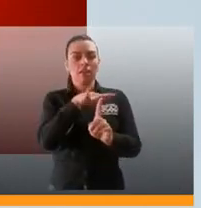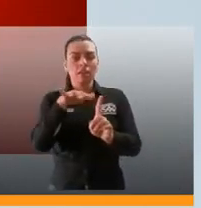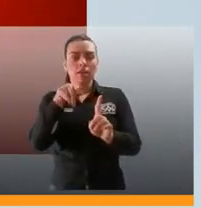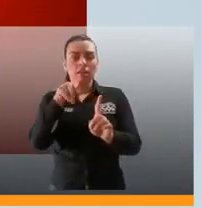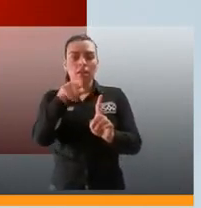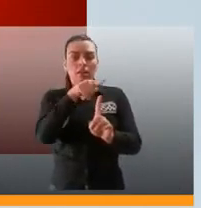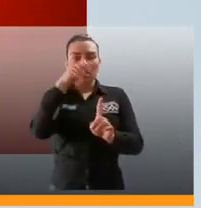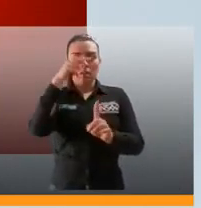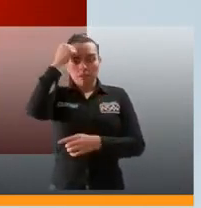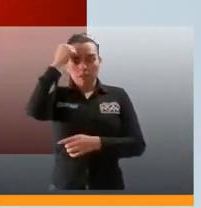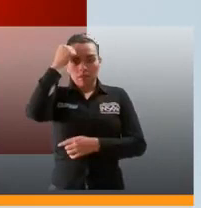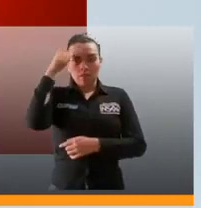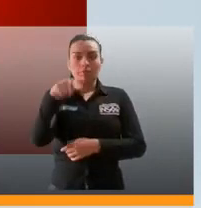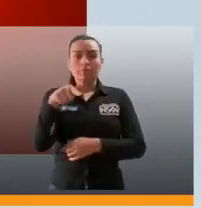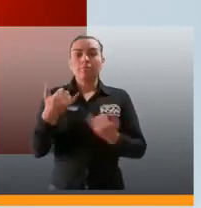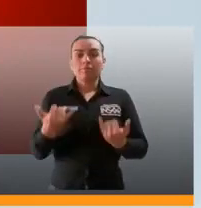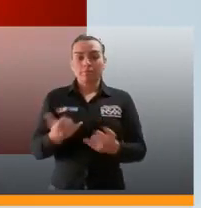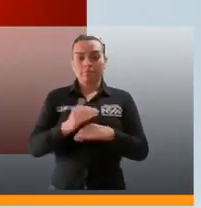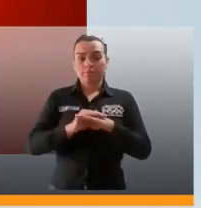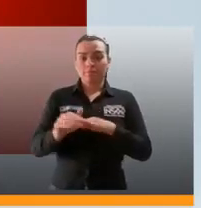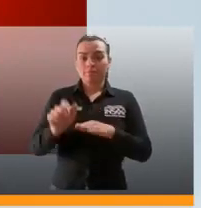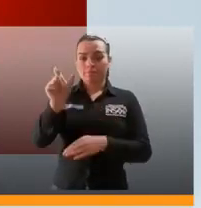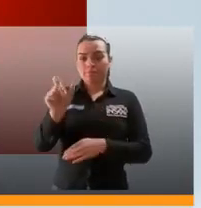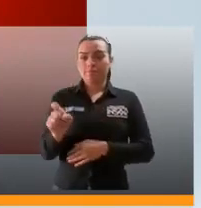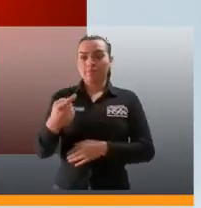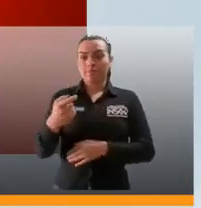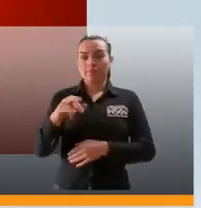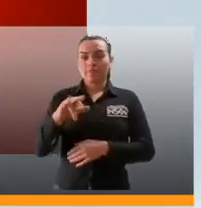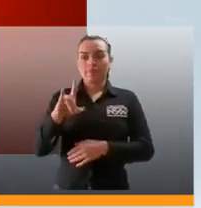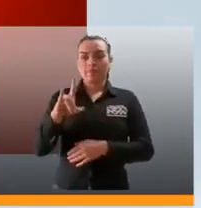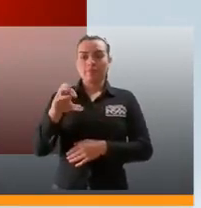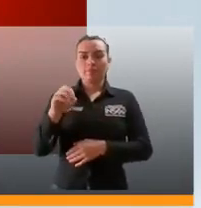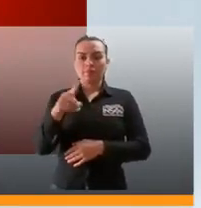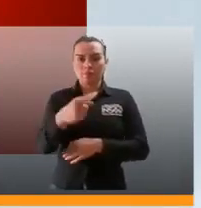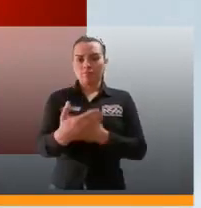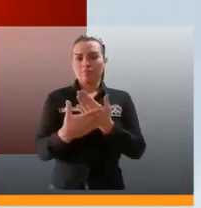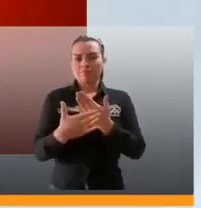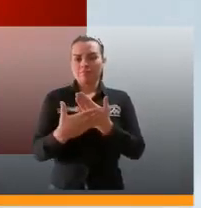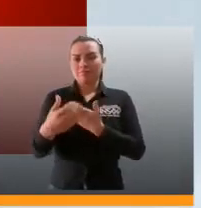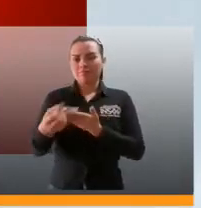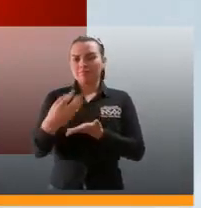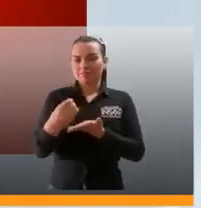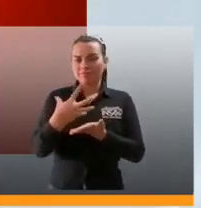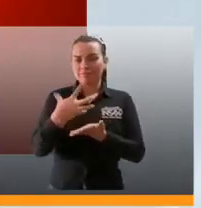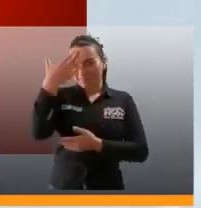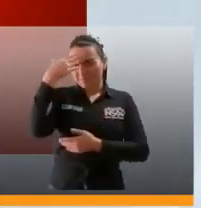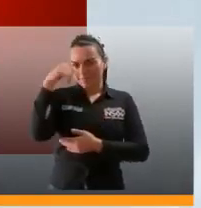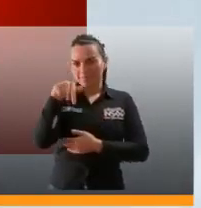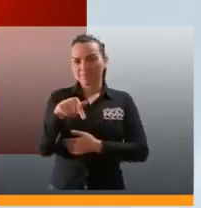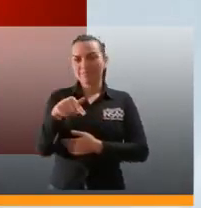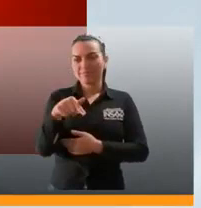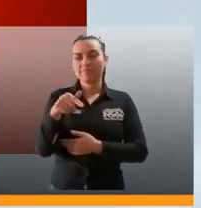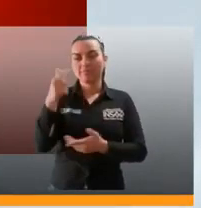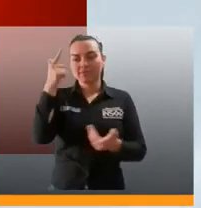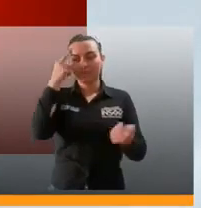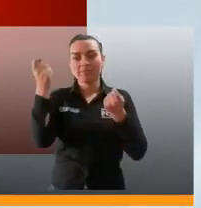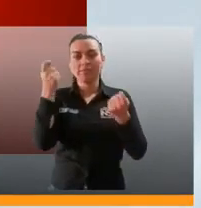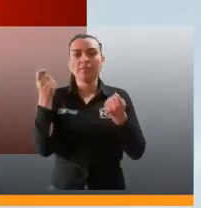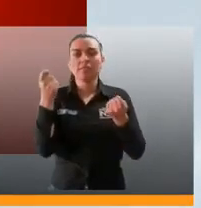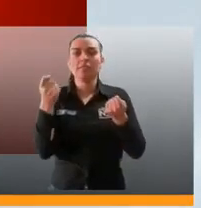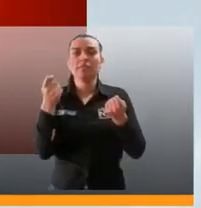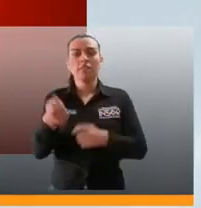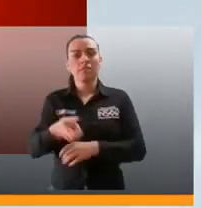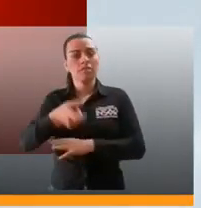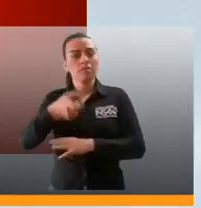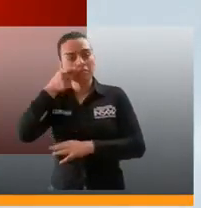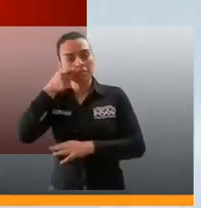Adriana Giraldo en forma corta que nos dé unos tipsitos, ella que tuvo la oportunidad de estar muy pendiente de todos los talleres y